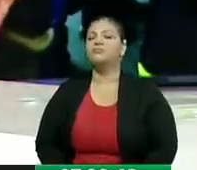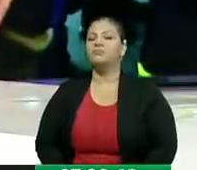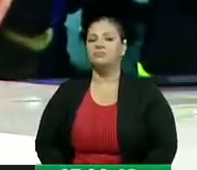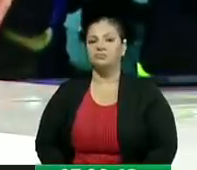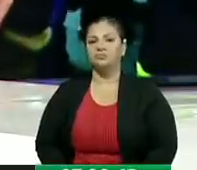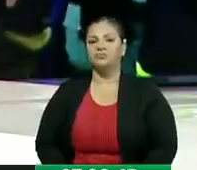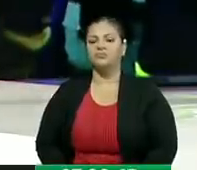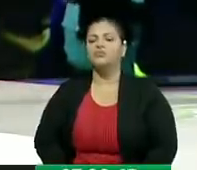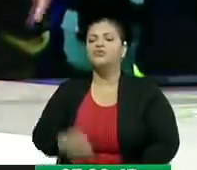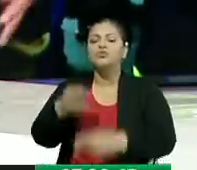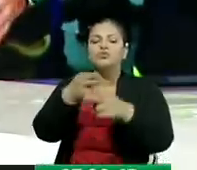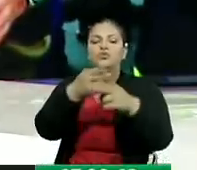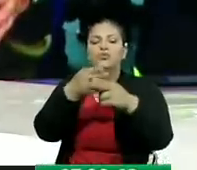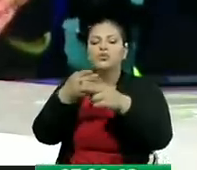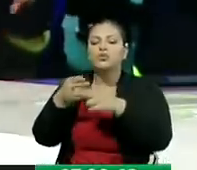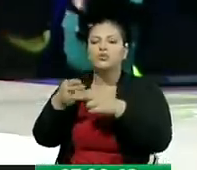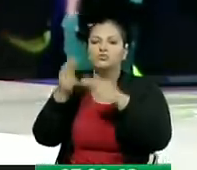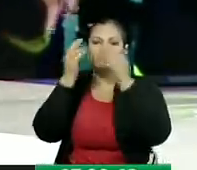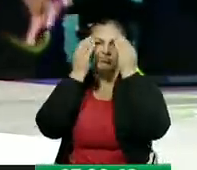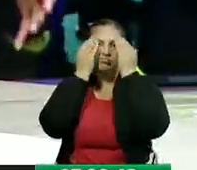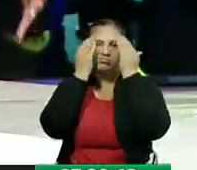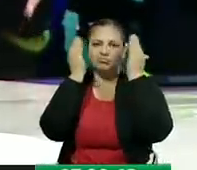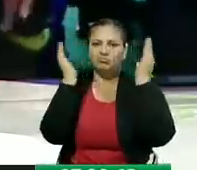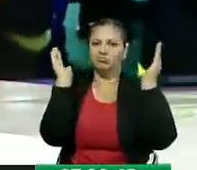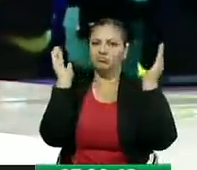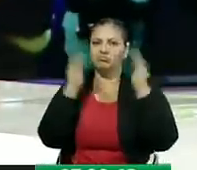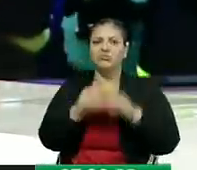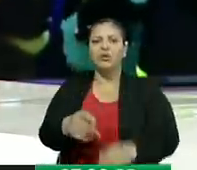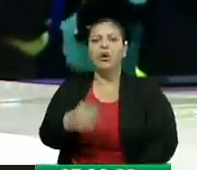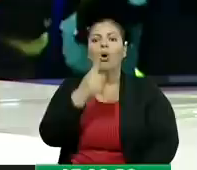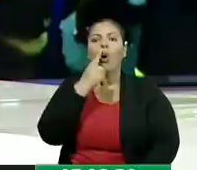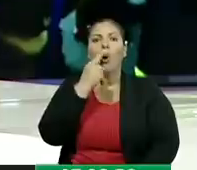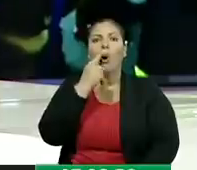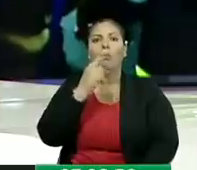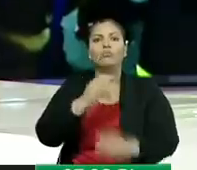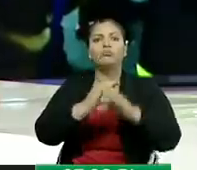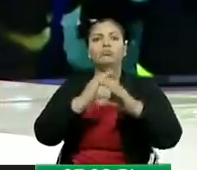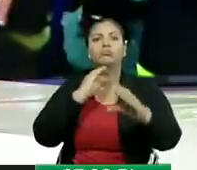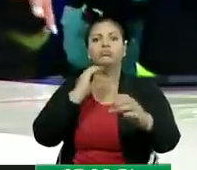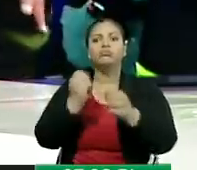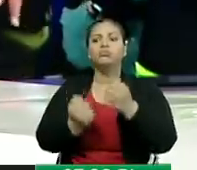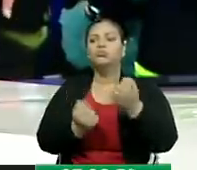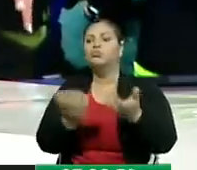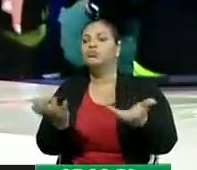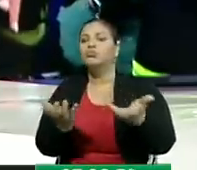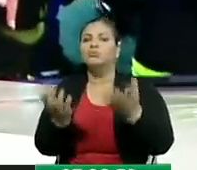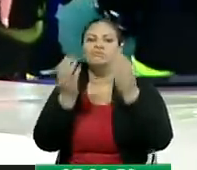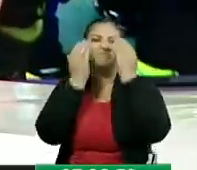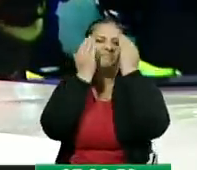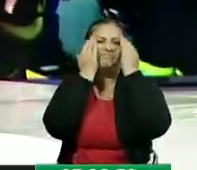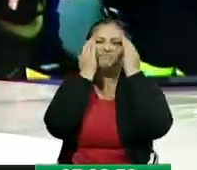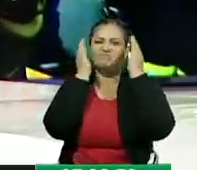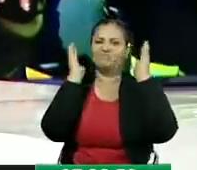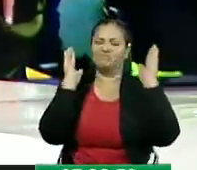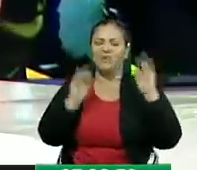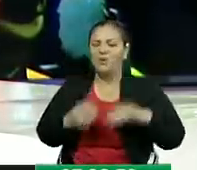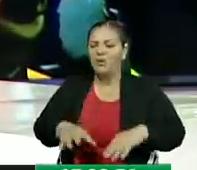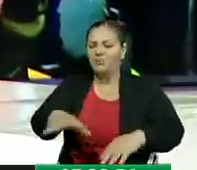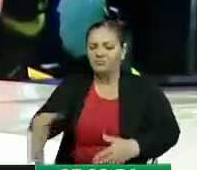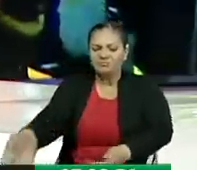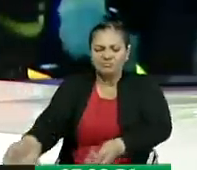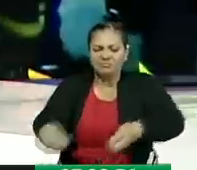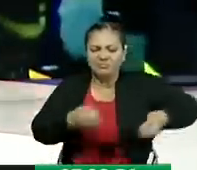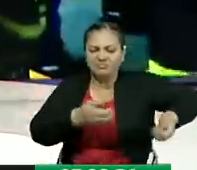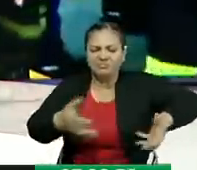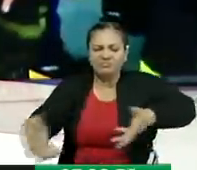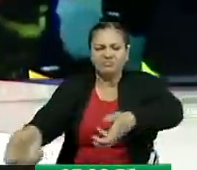la identidad, tampoco se sabe de la suerte del conductor. Estamos en pleno proceso de levantamiento del cadáver. Existe personal de SIAT